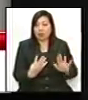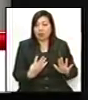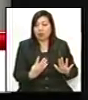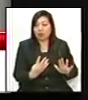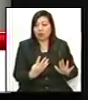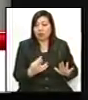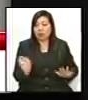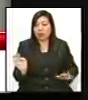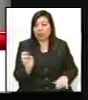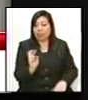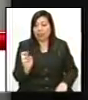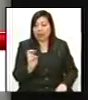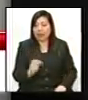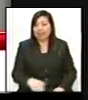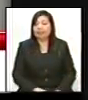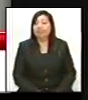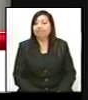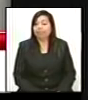635.117.014 dólares.